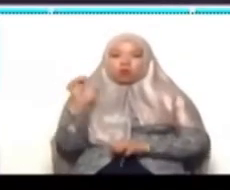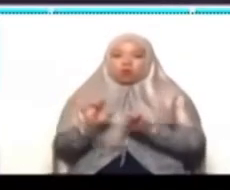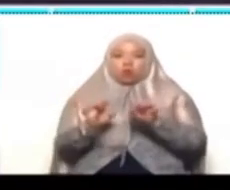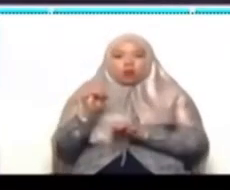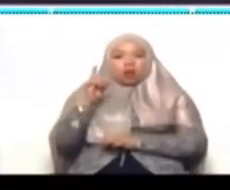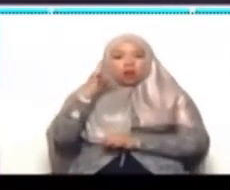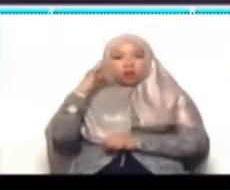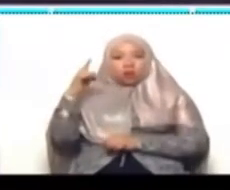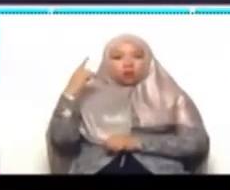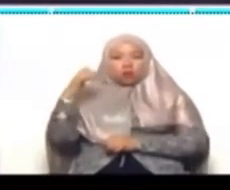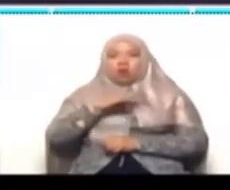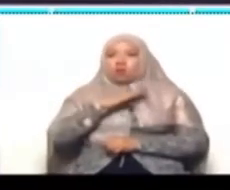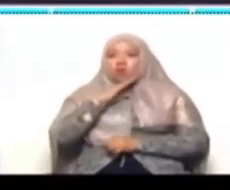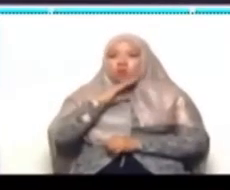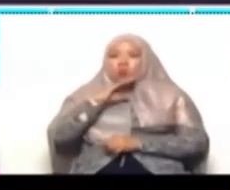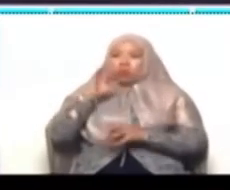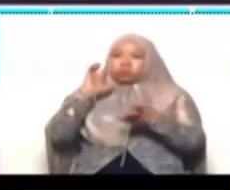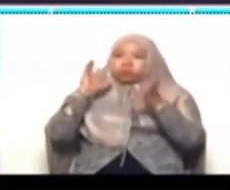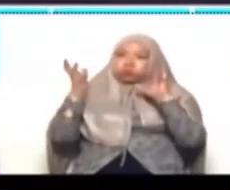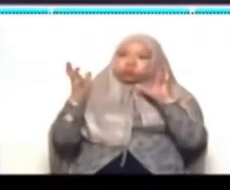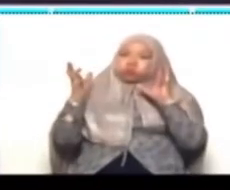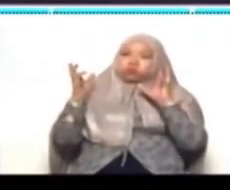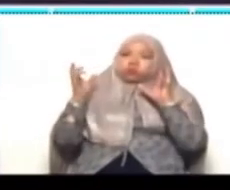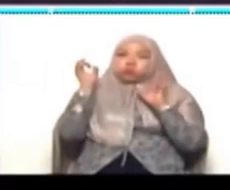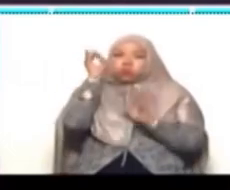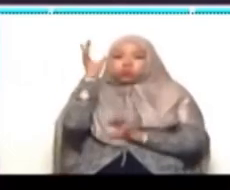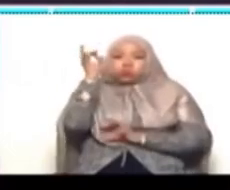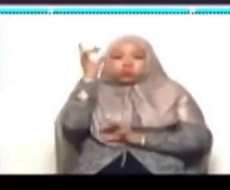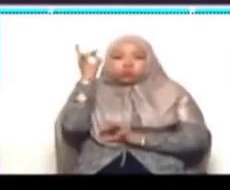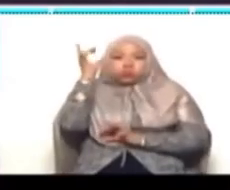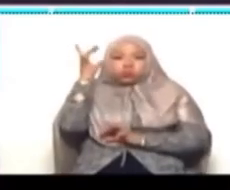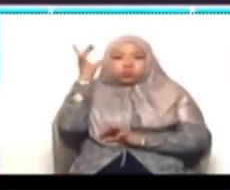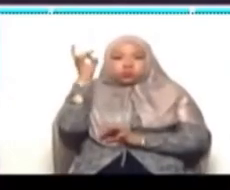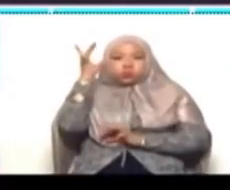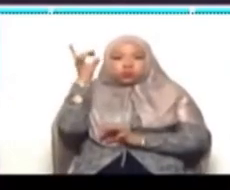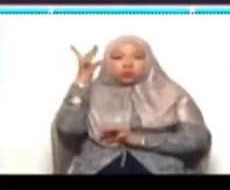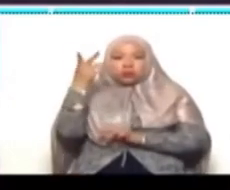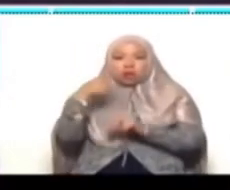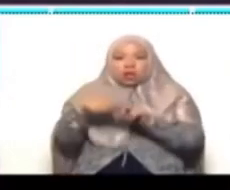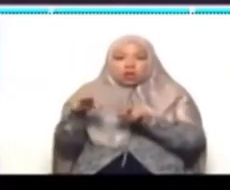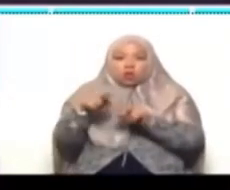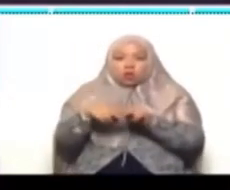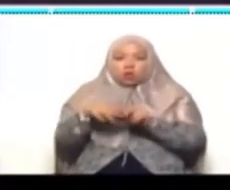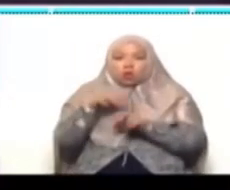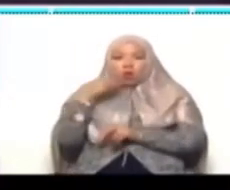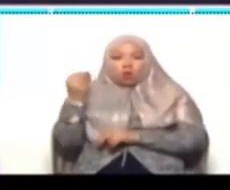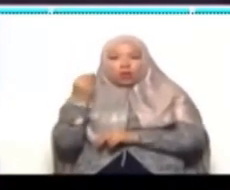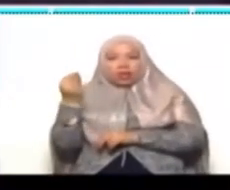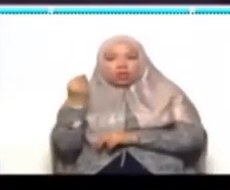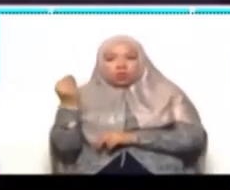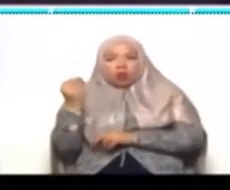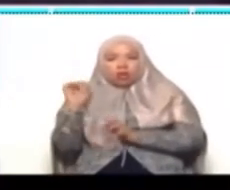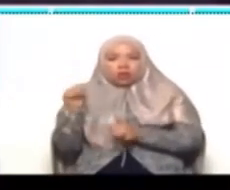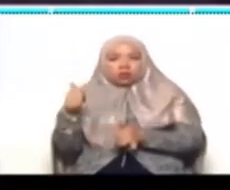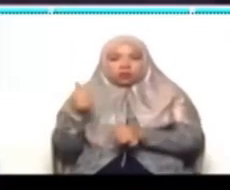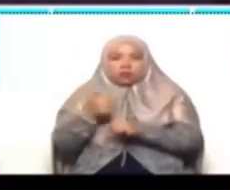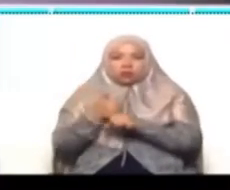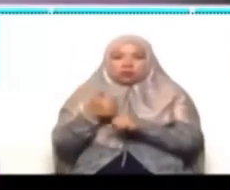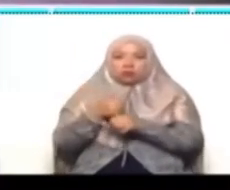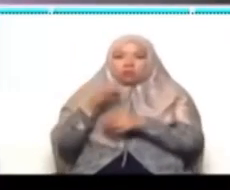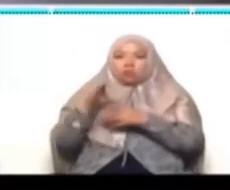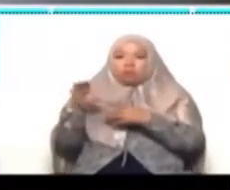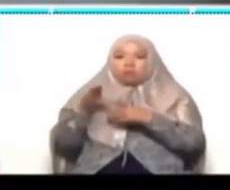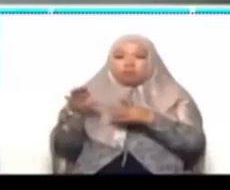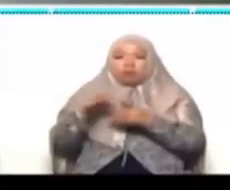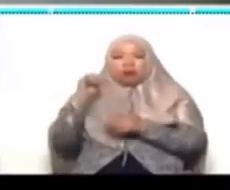paranoide, es una enfermedad mental muy grave que aparece durante la infancia o la primera juventud y que se caracteriza porque las personas